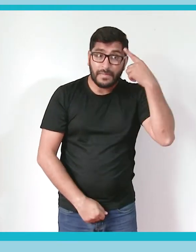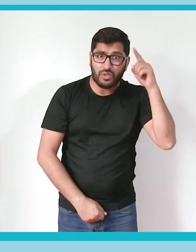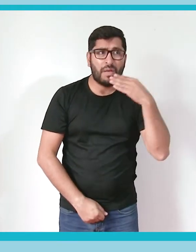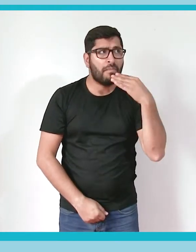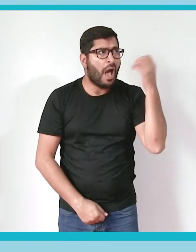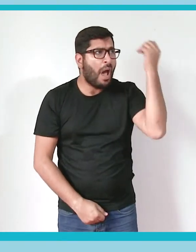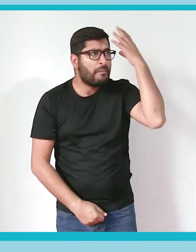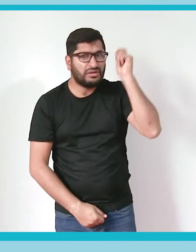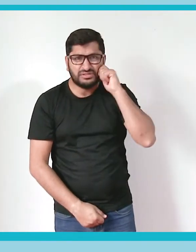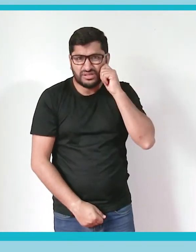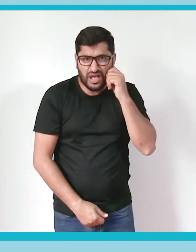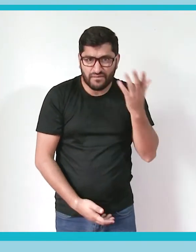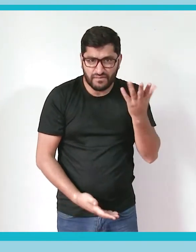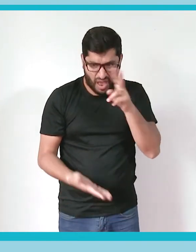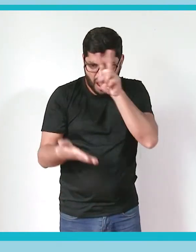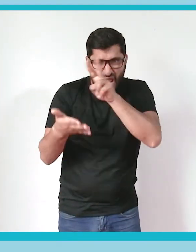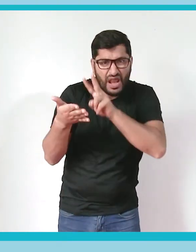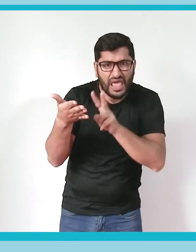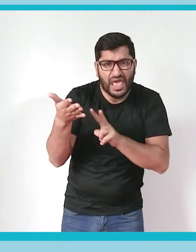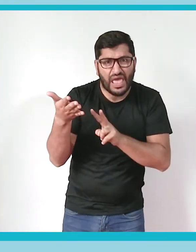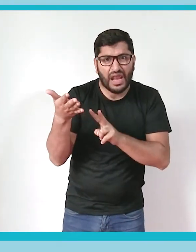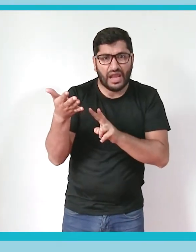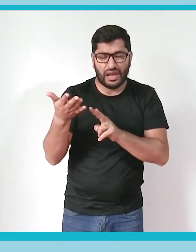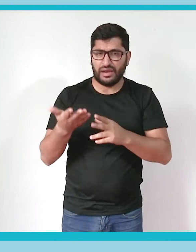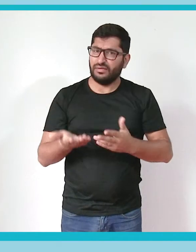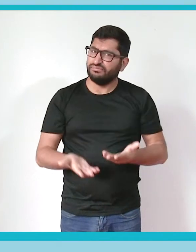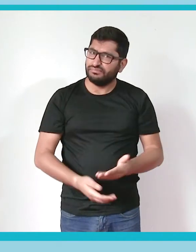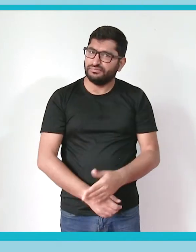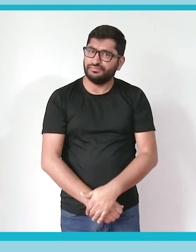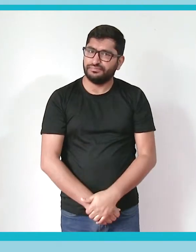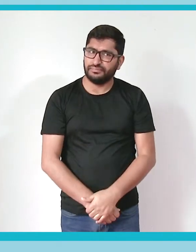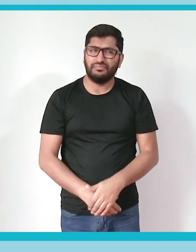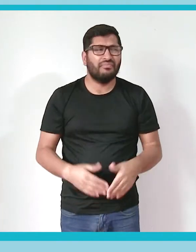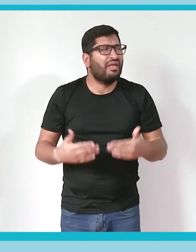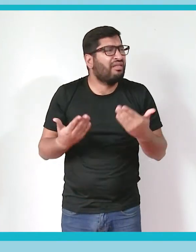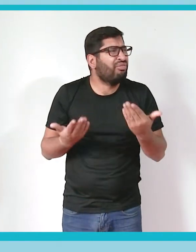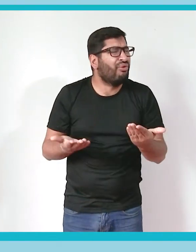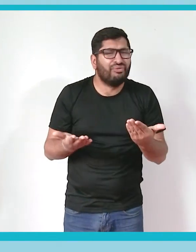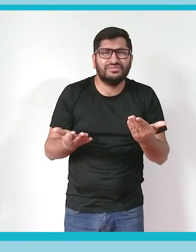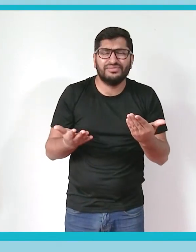rodilla para que aprendiéramos a leer.